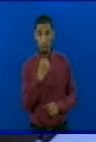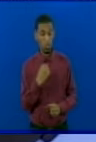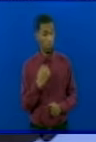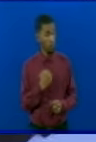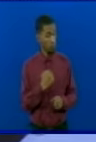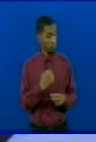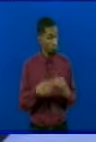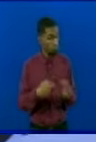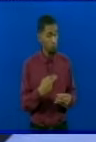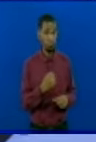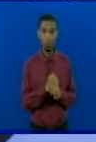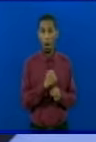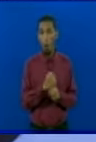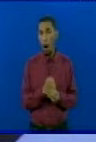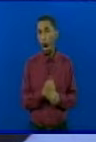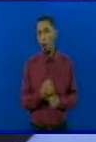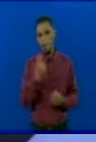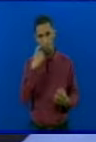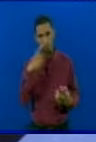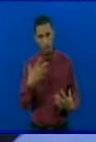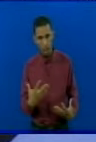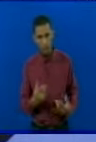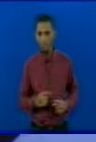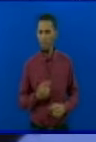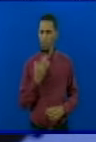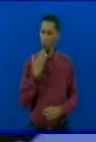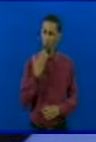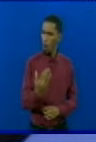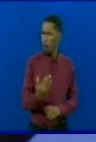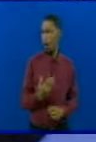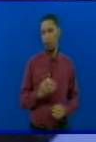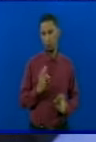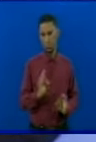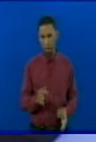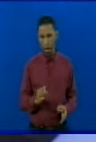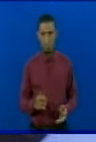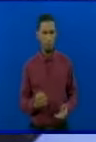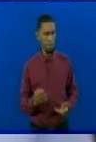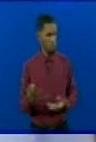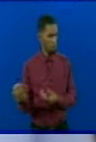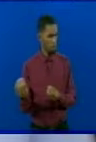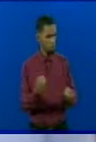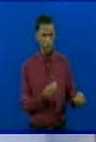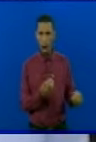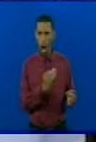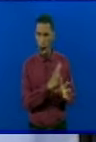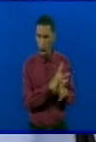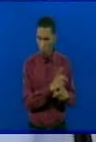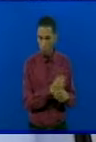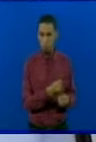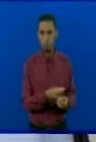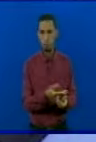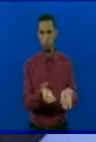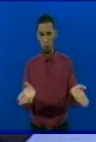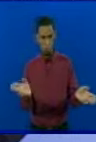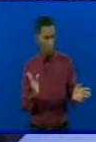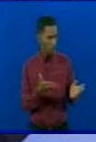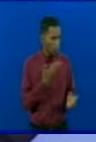labor bastante buena con respecto a lo que está llegando, ¿entiendes? Y la distribución hasta ahora ha sido